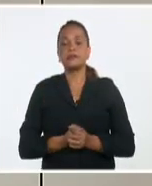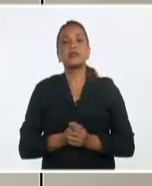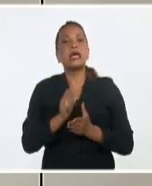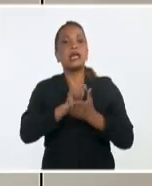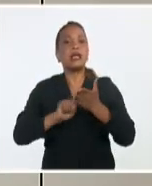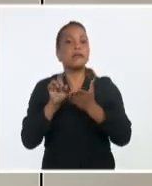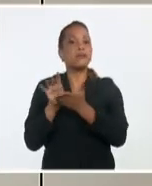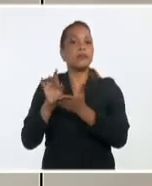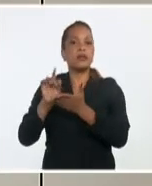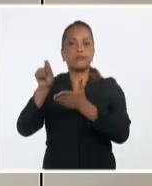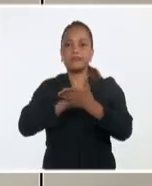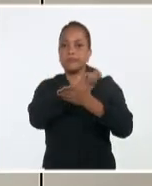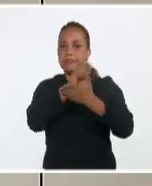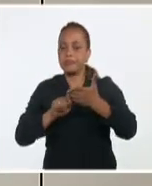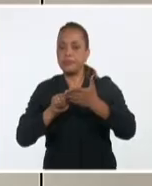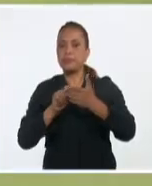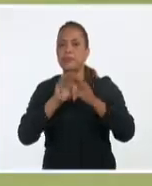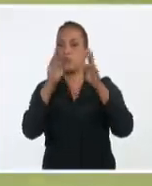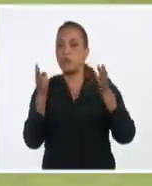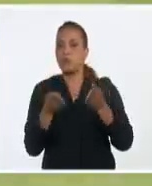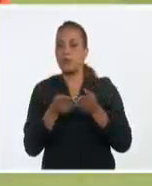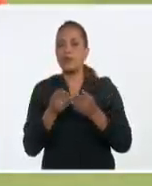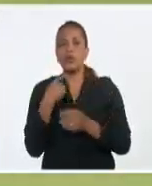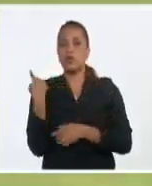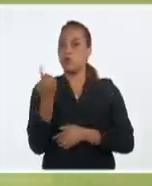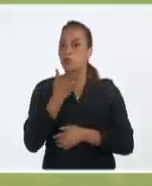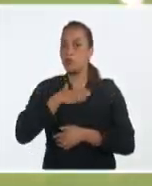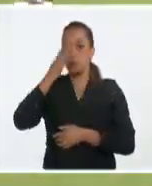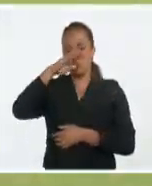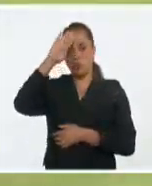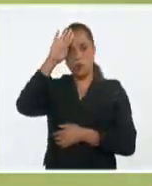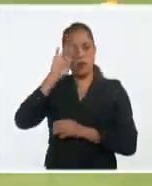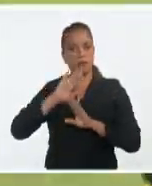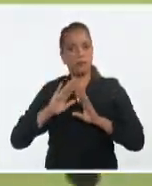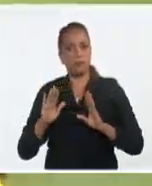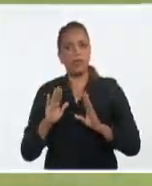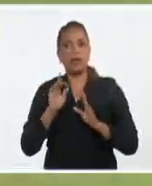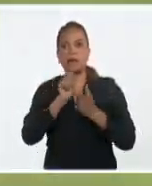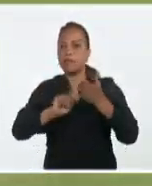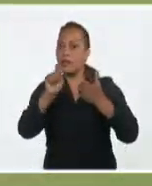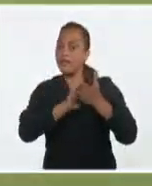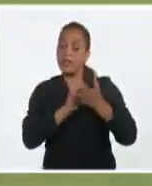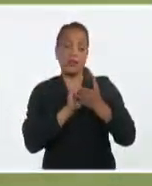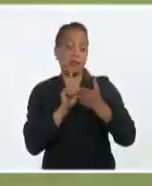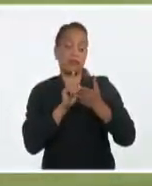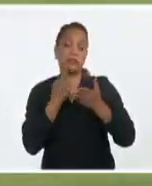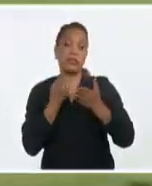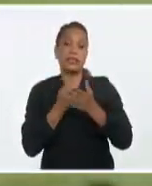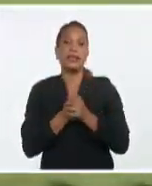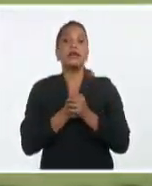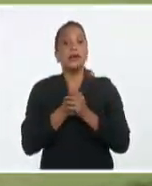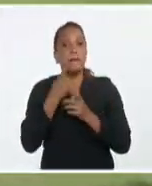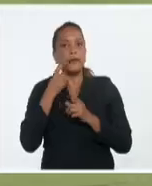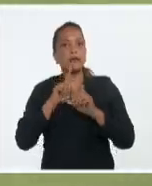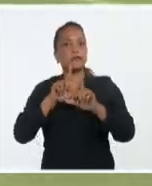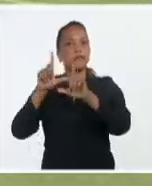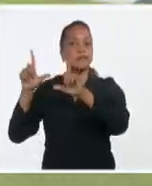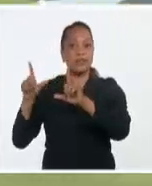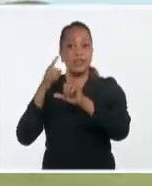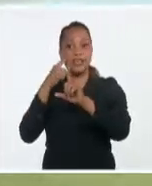eliminatorias mundialistas. Aunque ya los nuestros se despidieron del sueño de clasificar a Qatar, lo cierto es que la imagen mostrada en